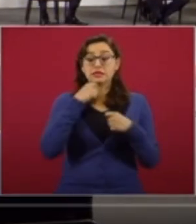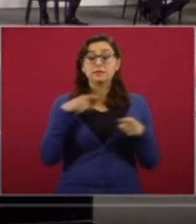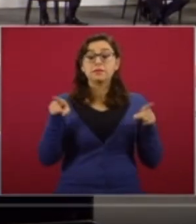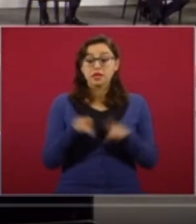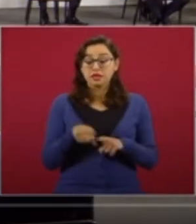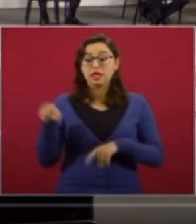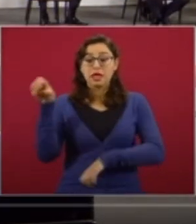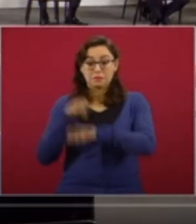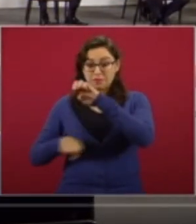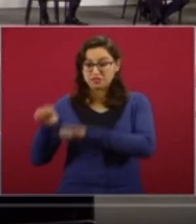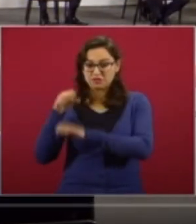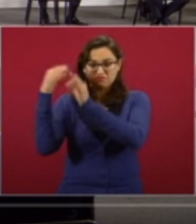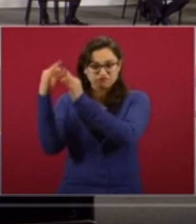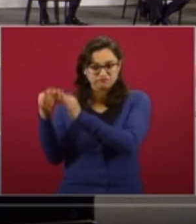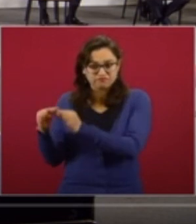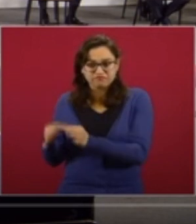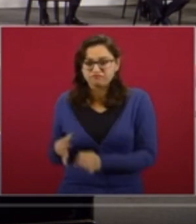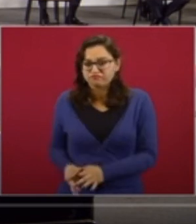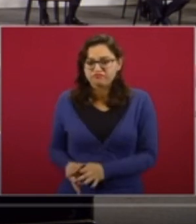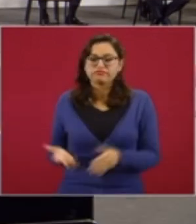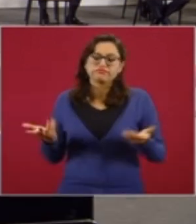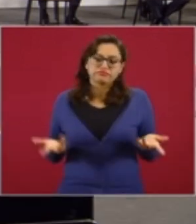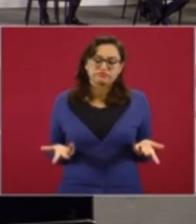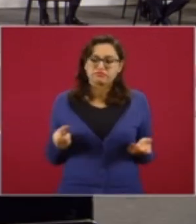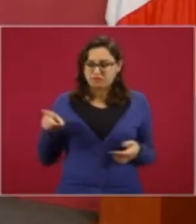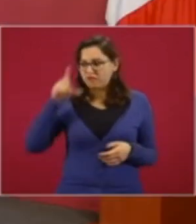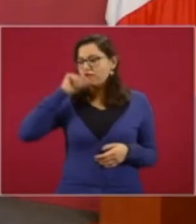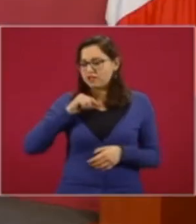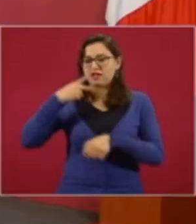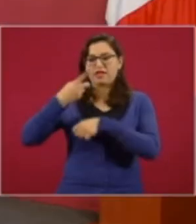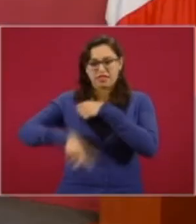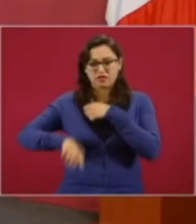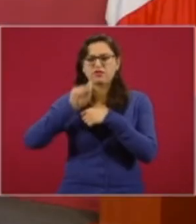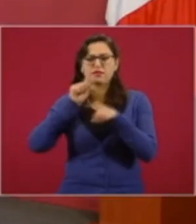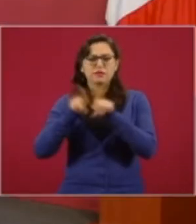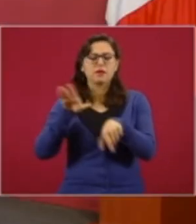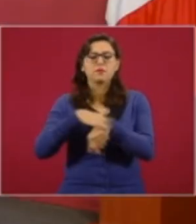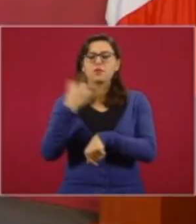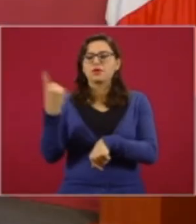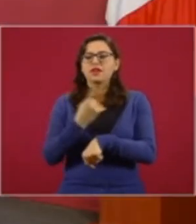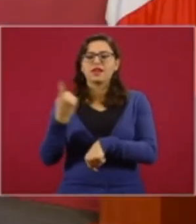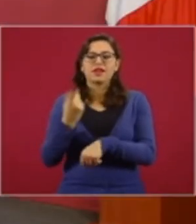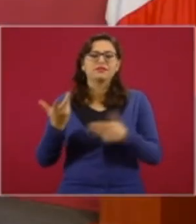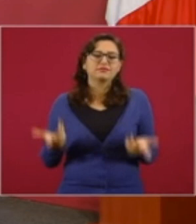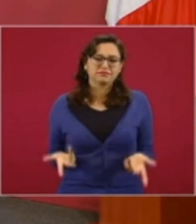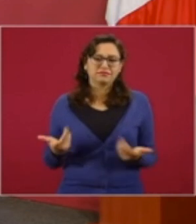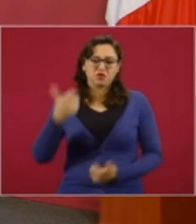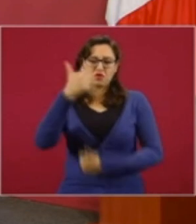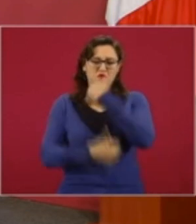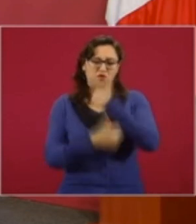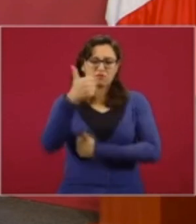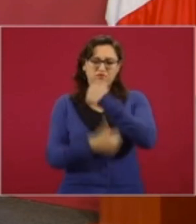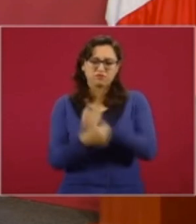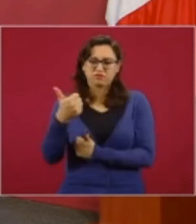porque hay una competencia desleal al abaratar artificialmente el costo de la mano